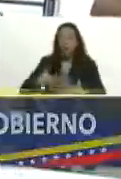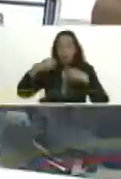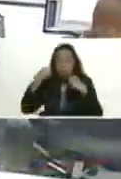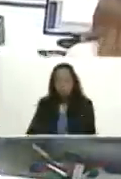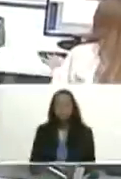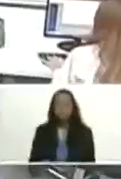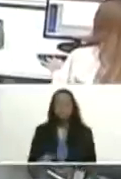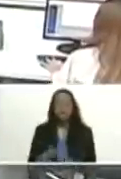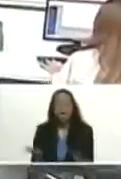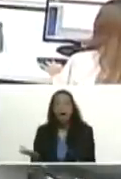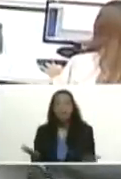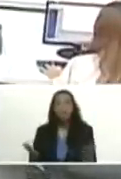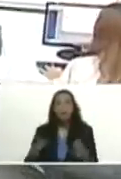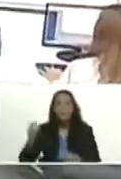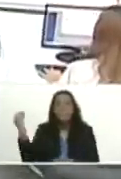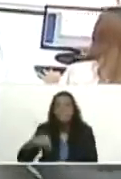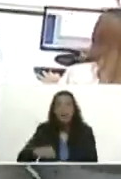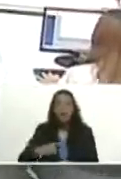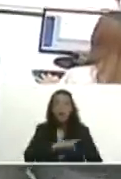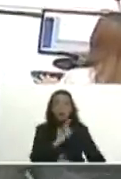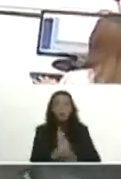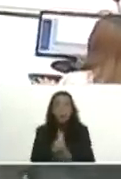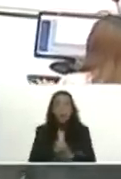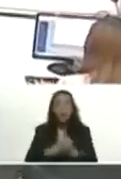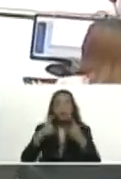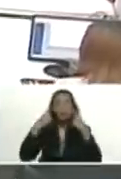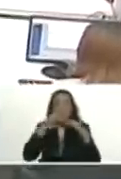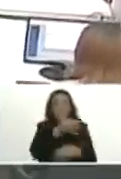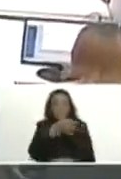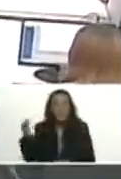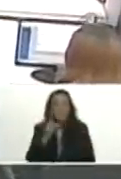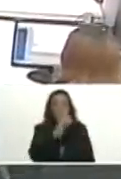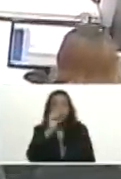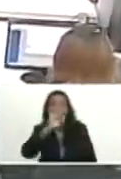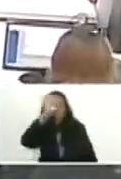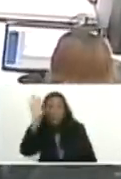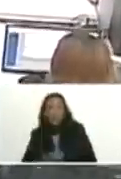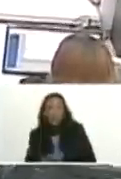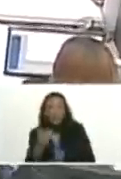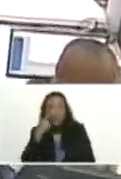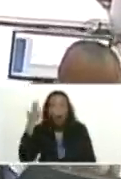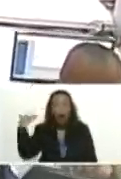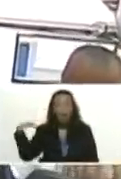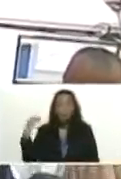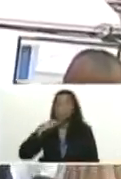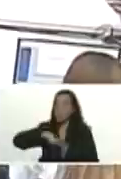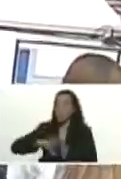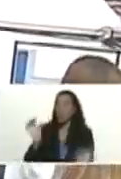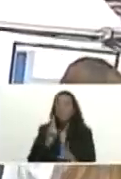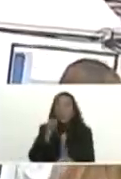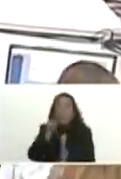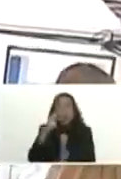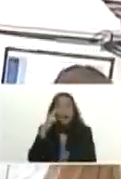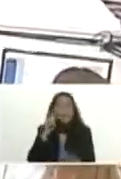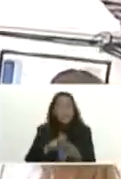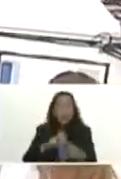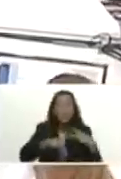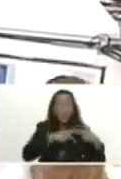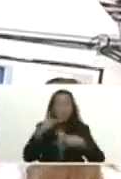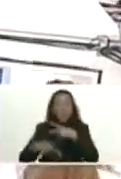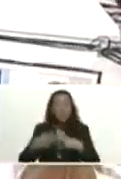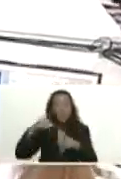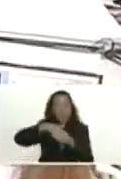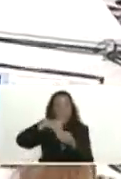garantizar con la mayor eficacia política que jamás se haya visto en Venezuela, procesos